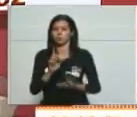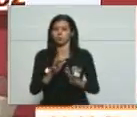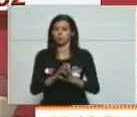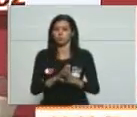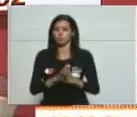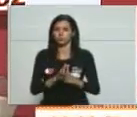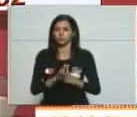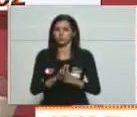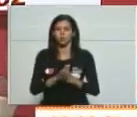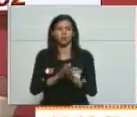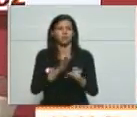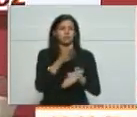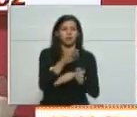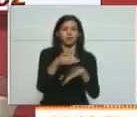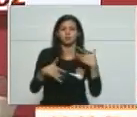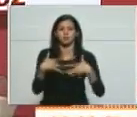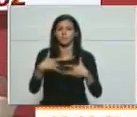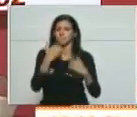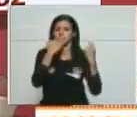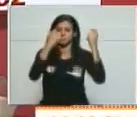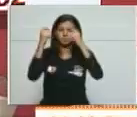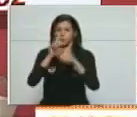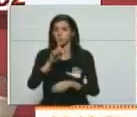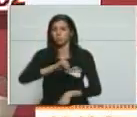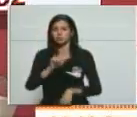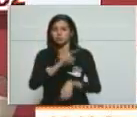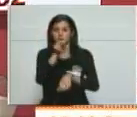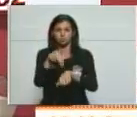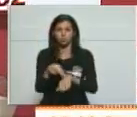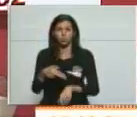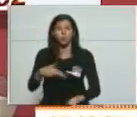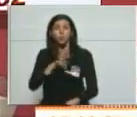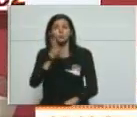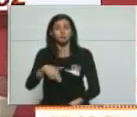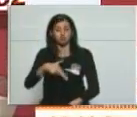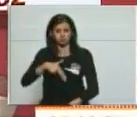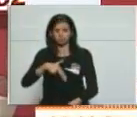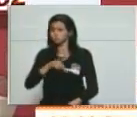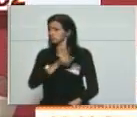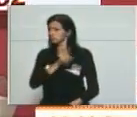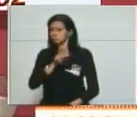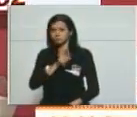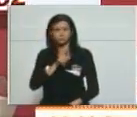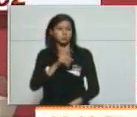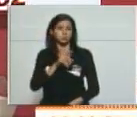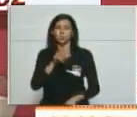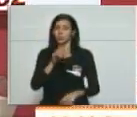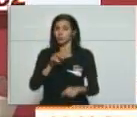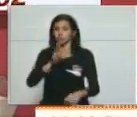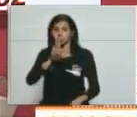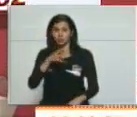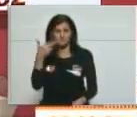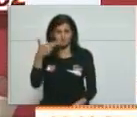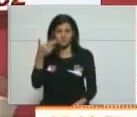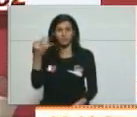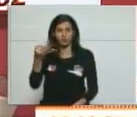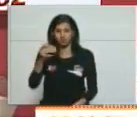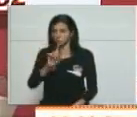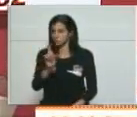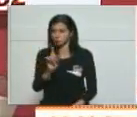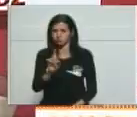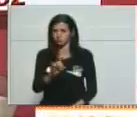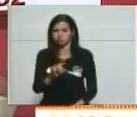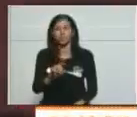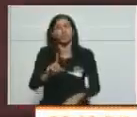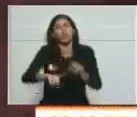alguna actividad de protesta, ni la Policía Nacional con armas de fuego. Llevan lo reglamentario para combatir a